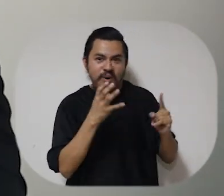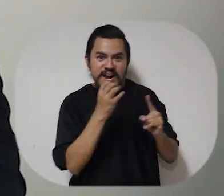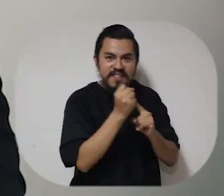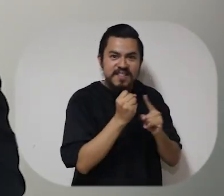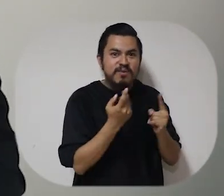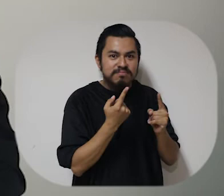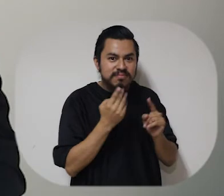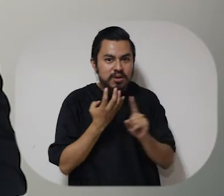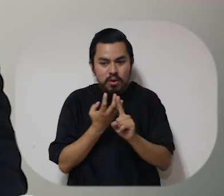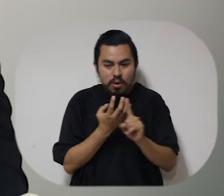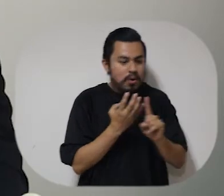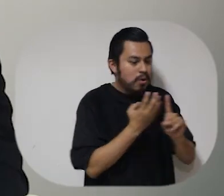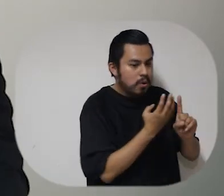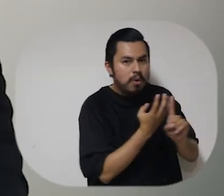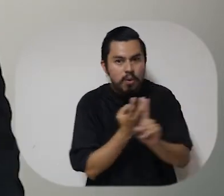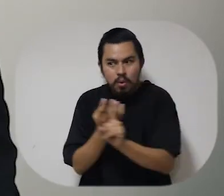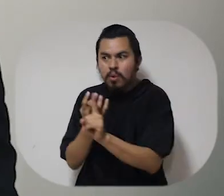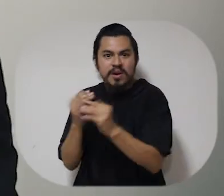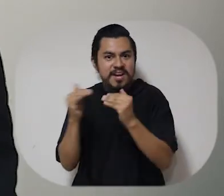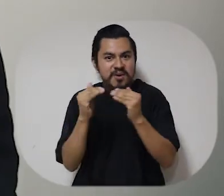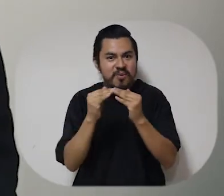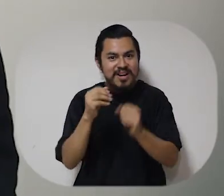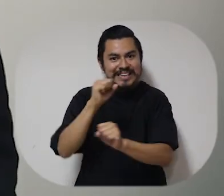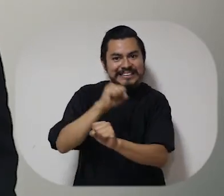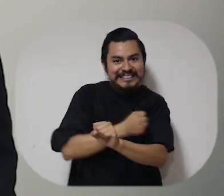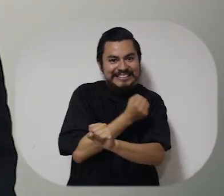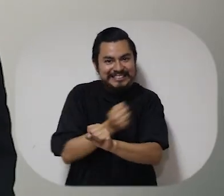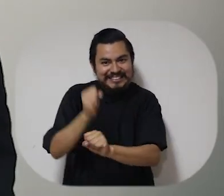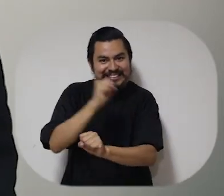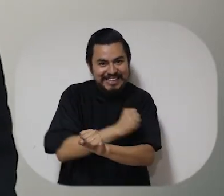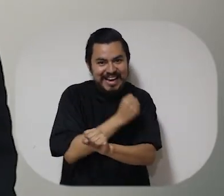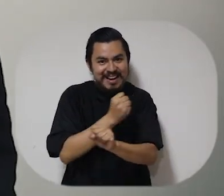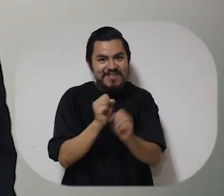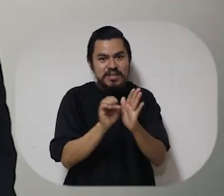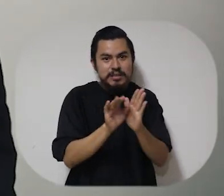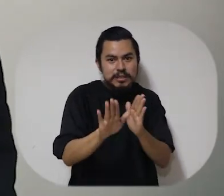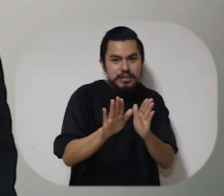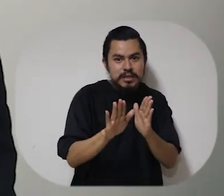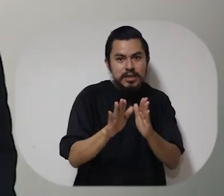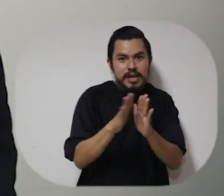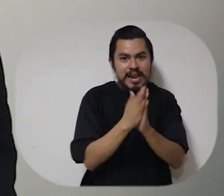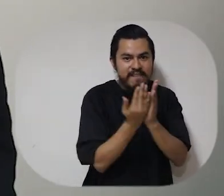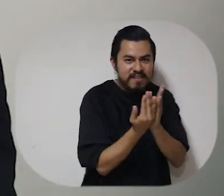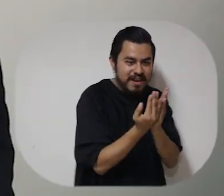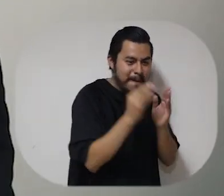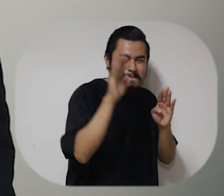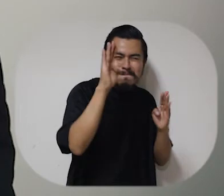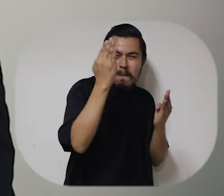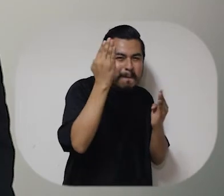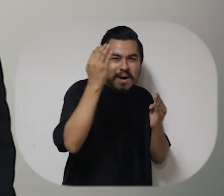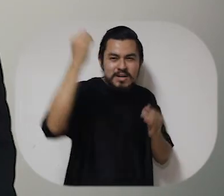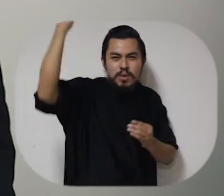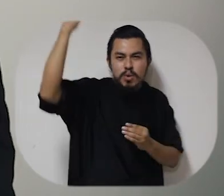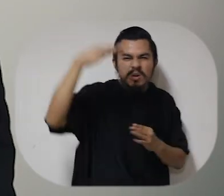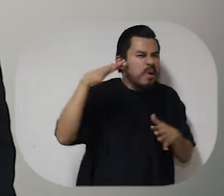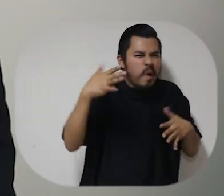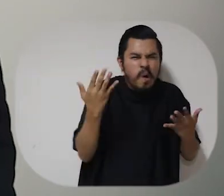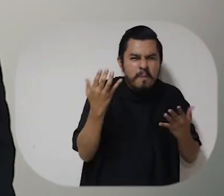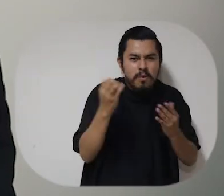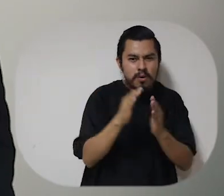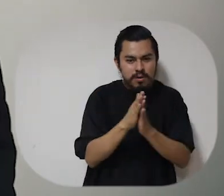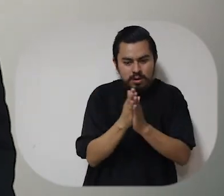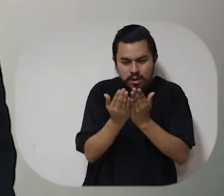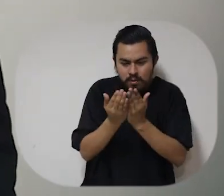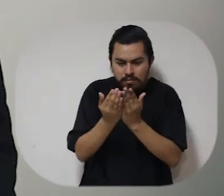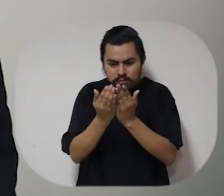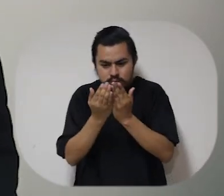esta forma. También en los Salmos dice que la palabra de Dios es lámpara a nuestros pies, es lumbrera a nuestro camino. Es